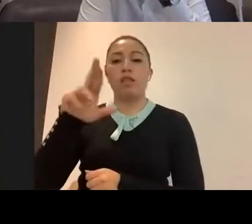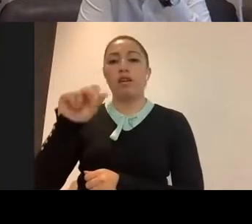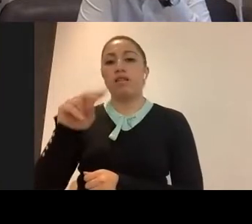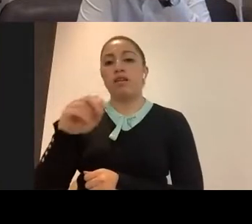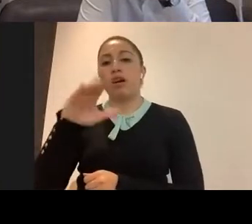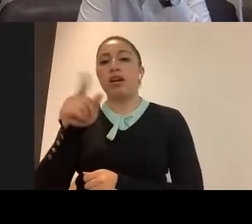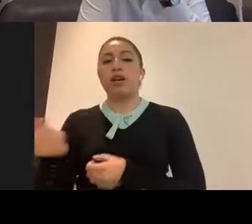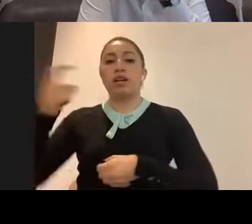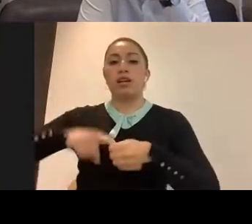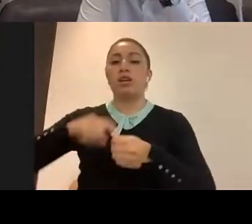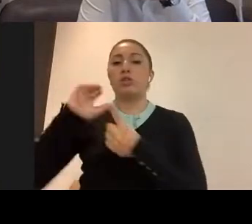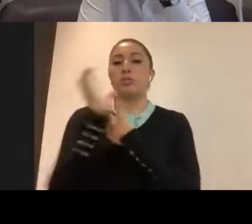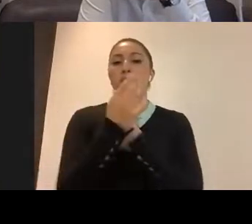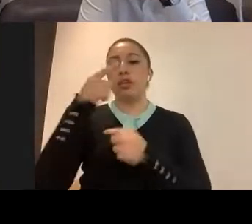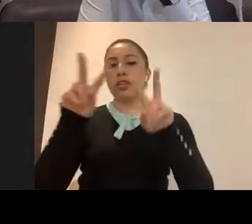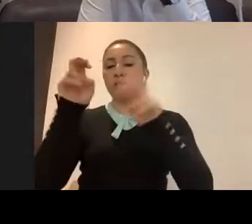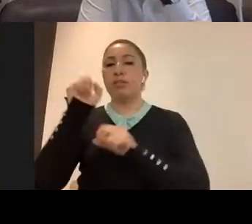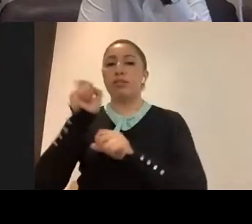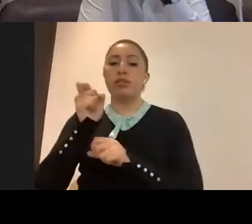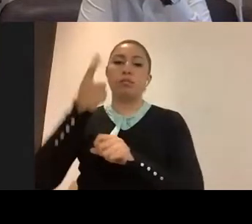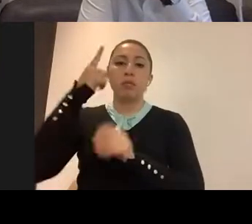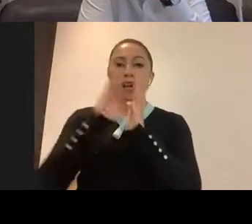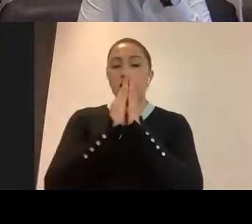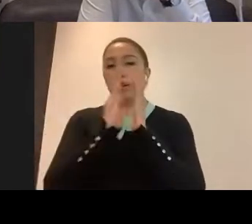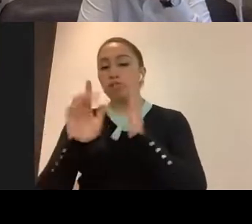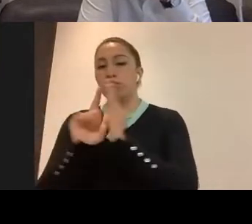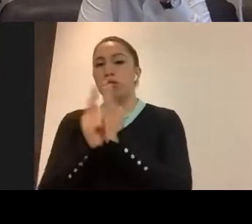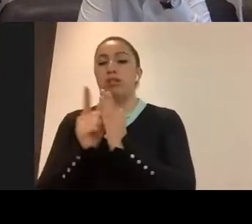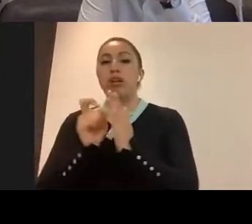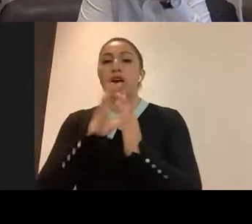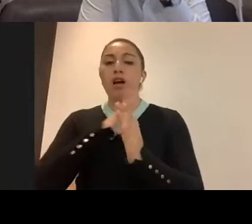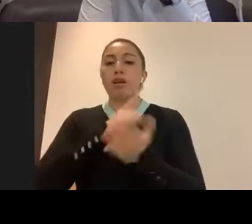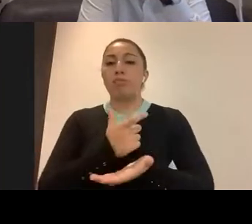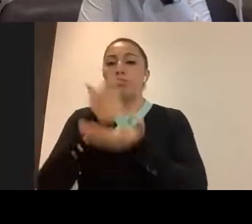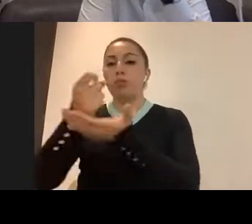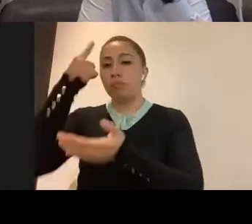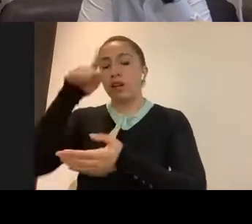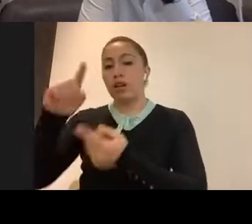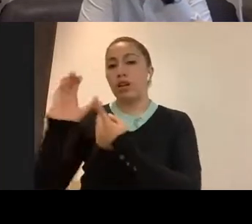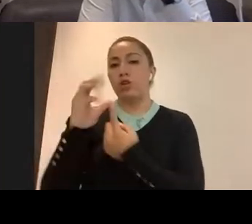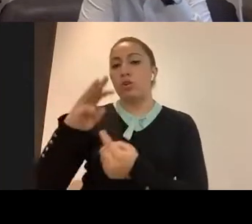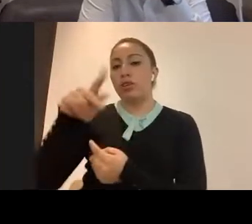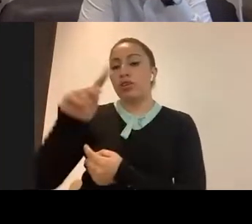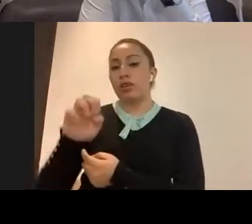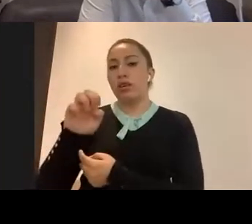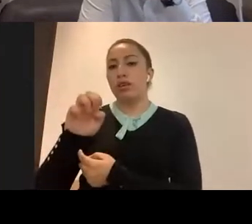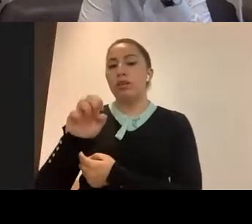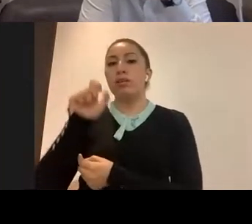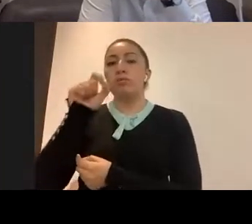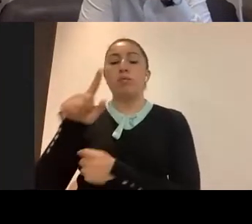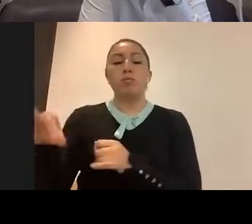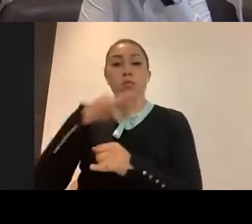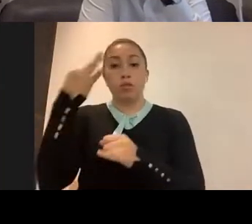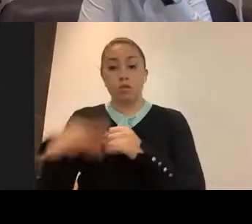Asuntos Editoriales, en el que solicita resolver lo relativo al presupuesto asignado al Comité de Asuntos Editoriales. Y finalmente, uno